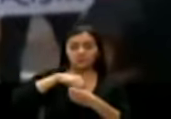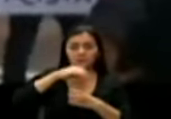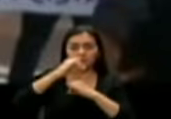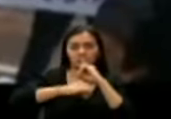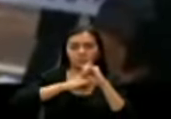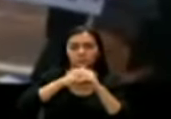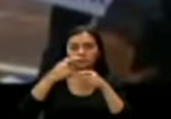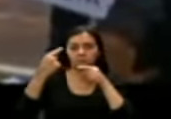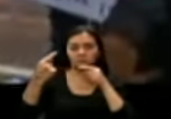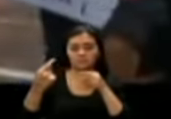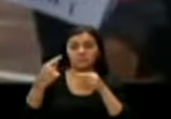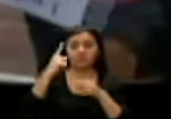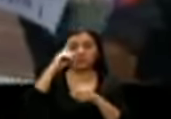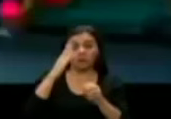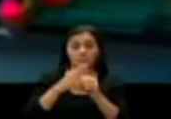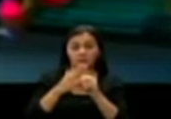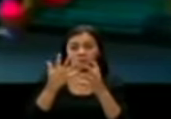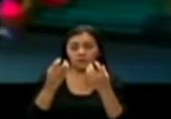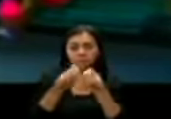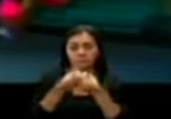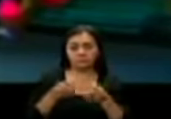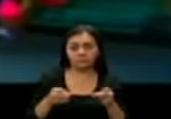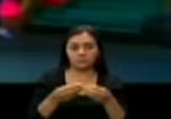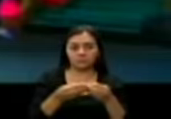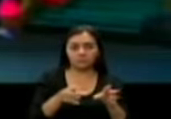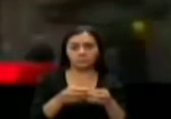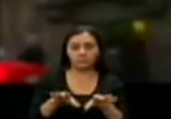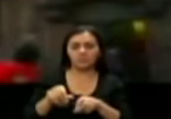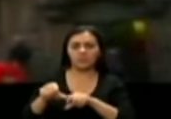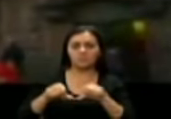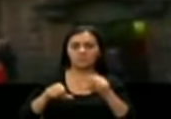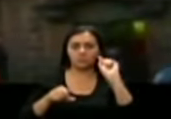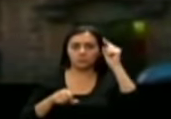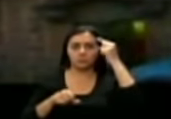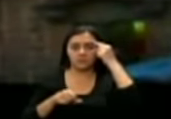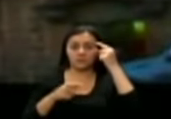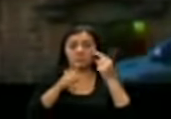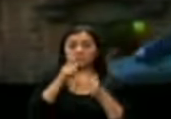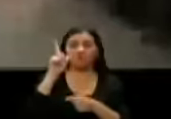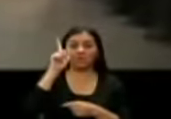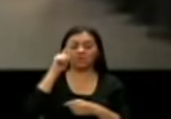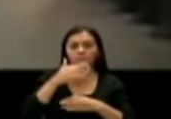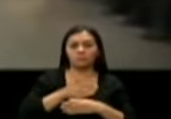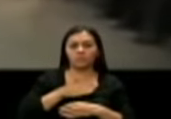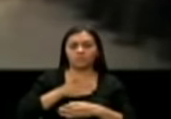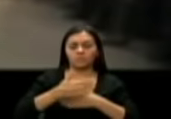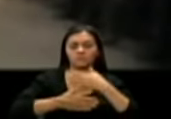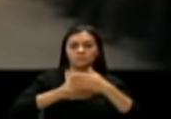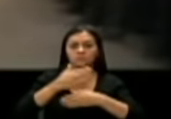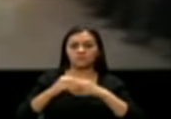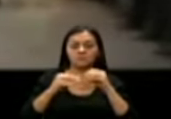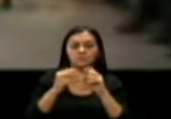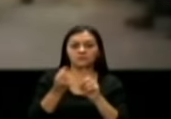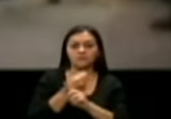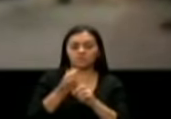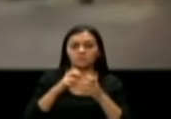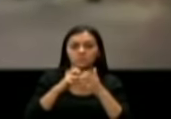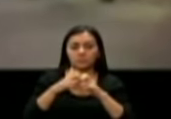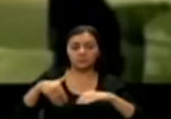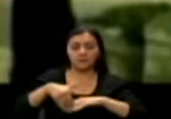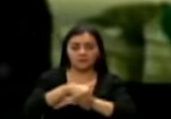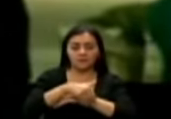extranjera. El objetivo es derrocar a las administraciones gubernamentales de líderes progresistas mediante acciones violentas en las